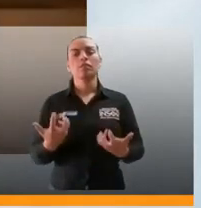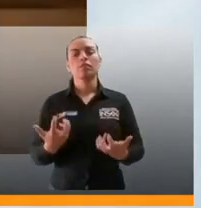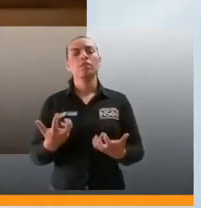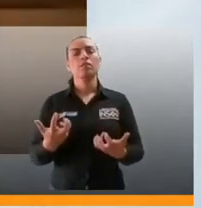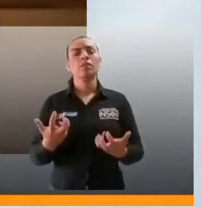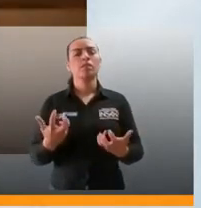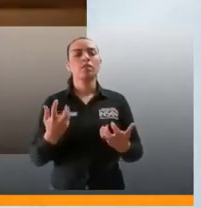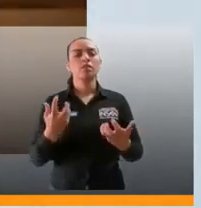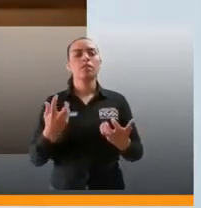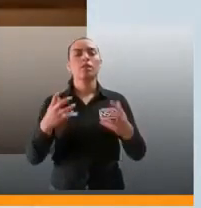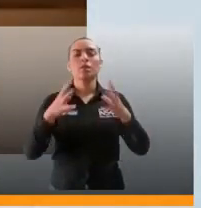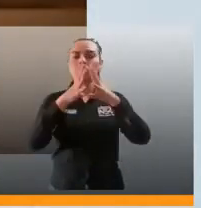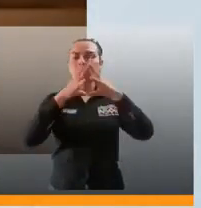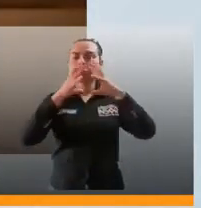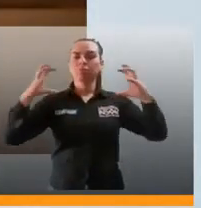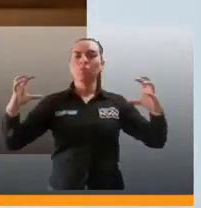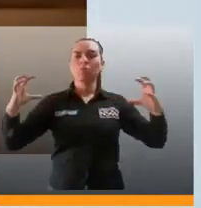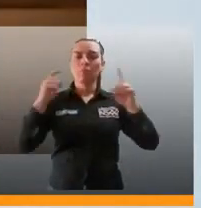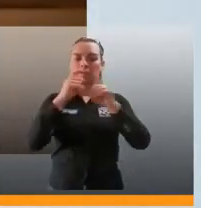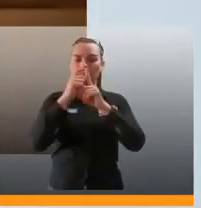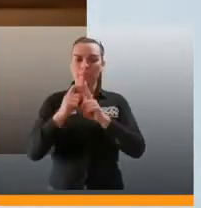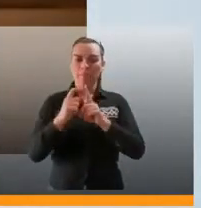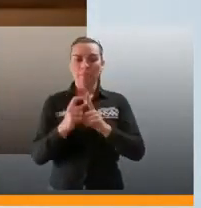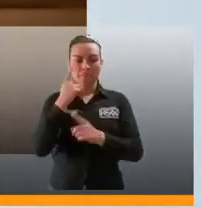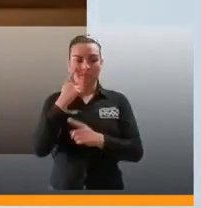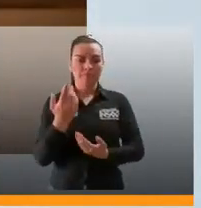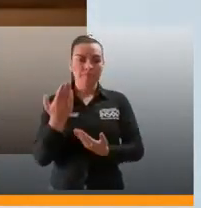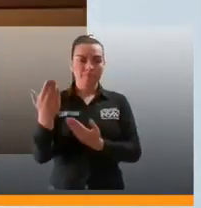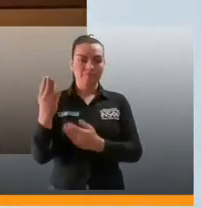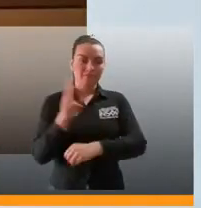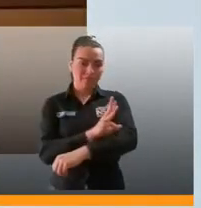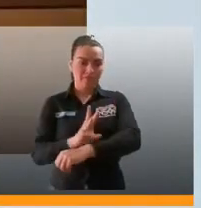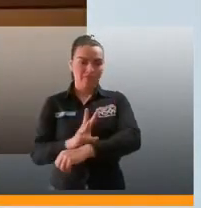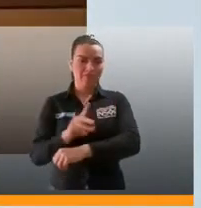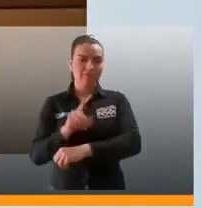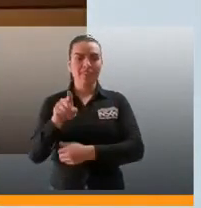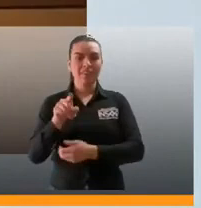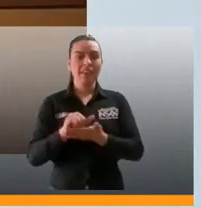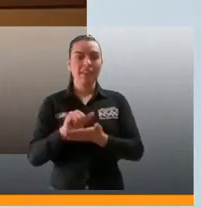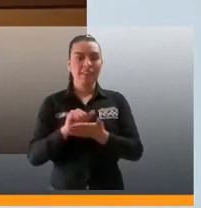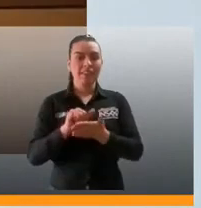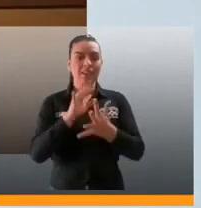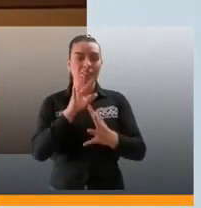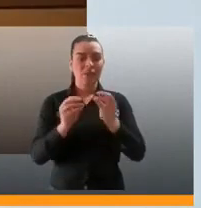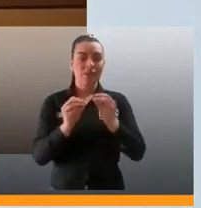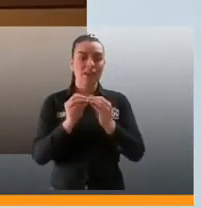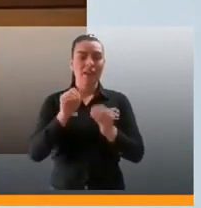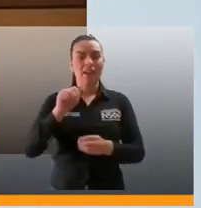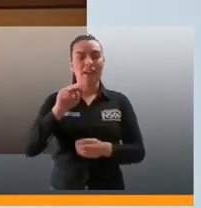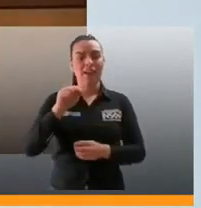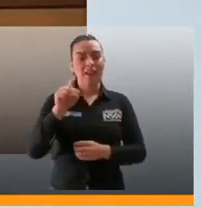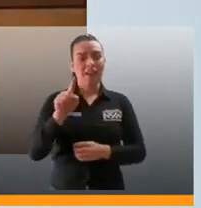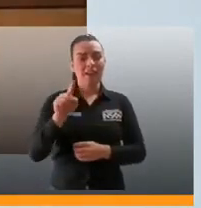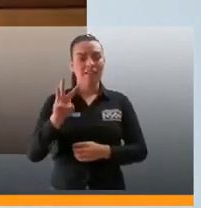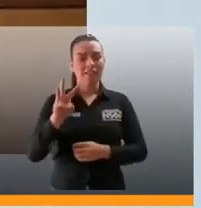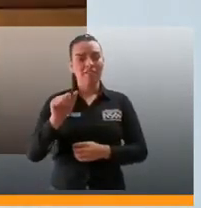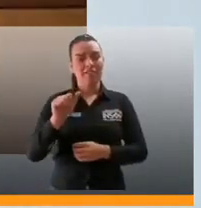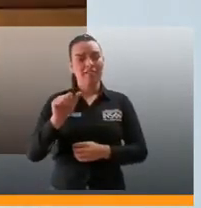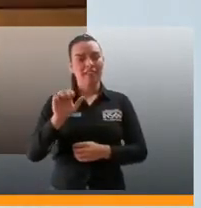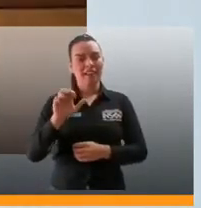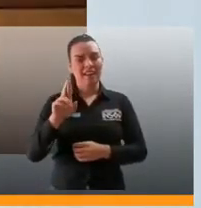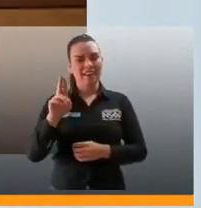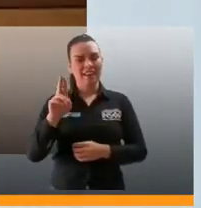ustedes. Ahí ustedes tienen el enlace con Answer Garden, con ese código. Ustedes escriben una o dos